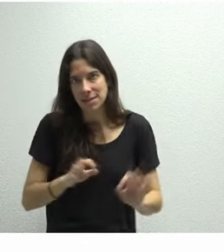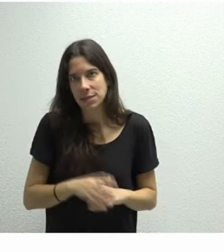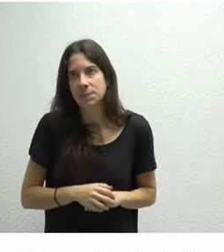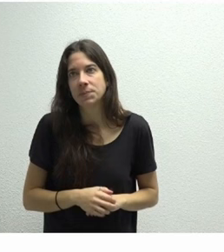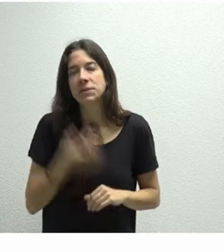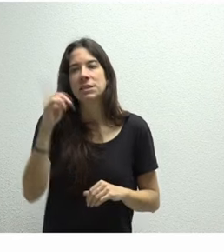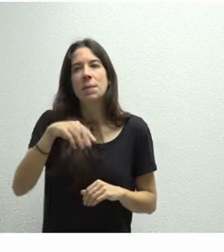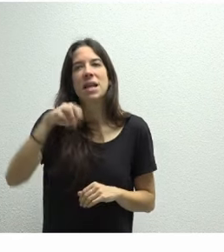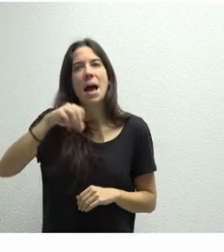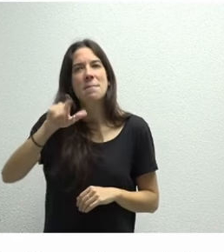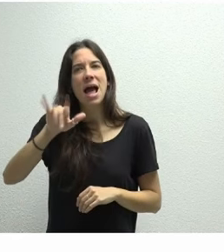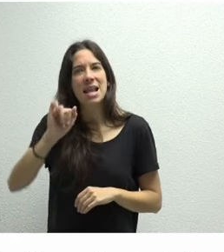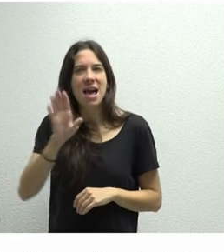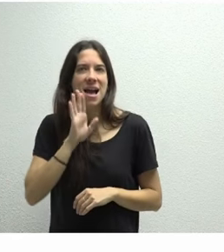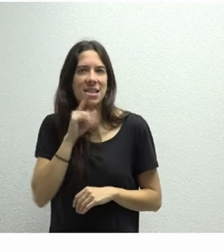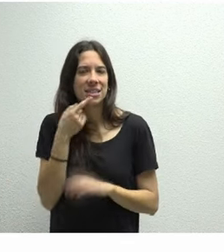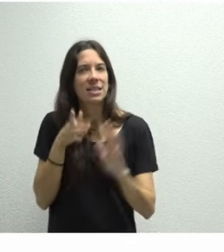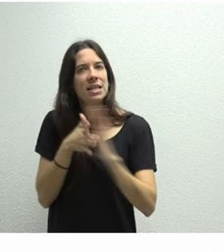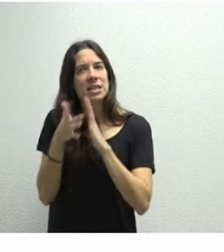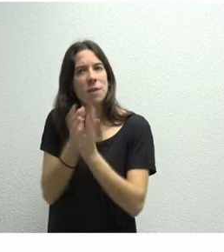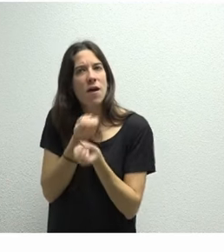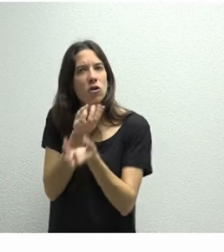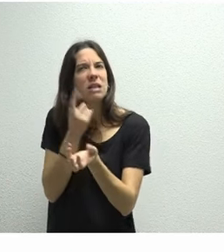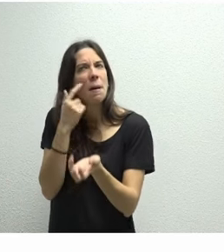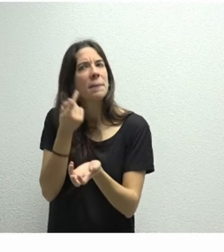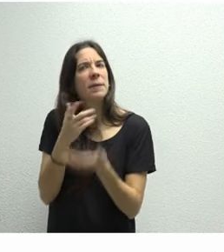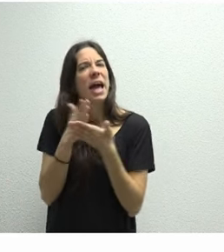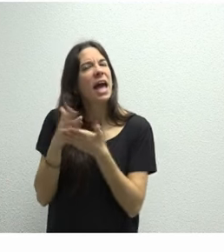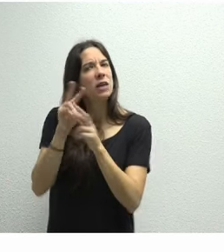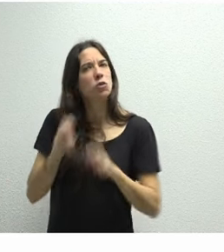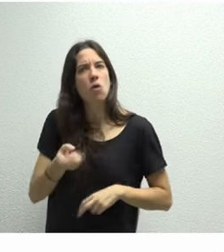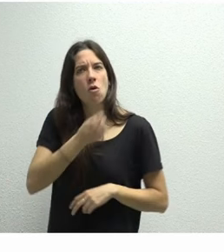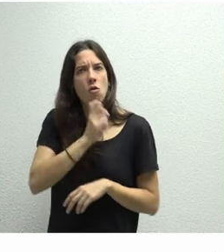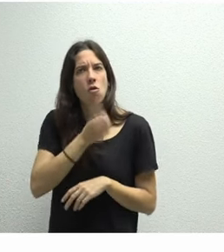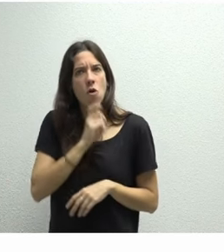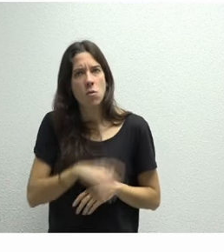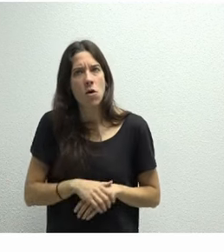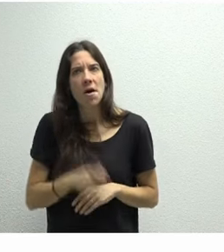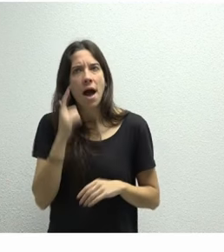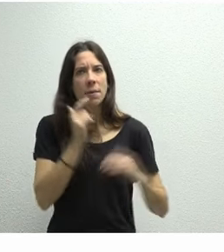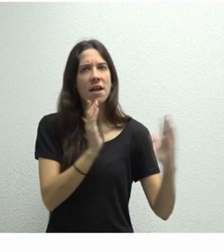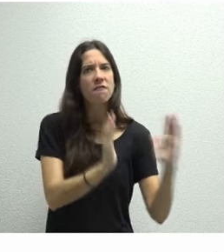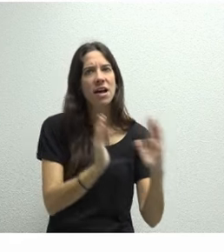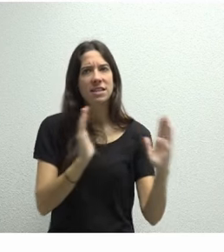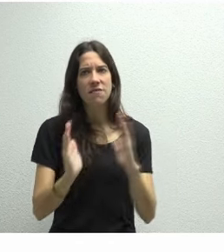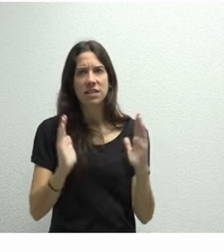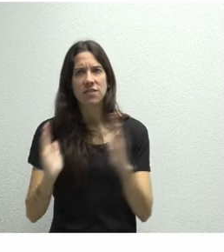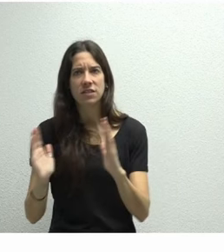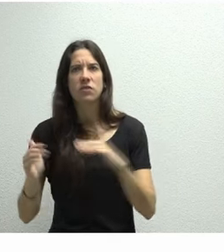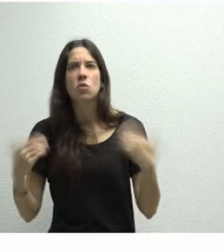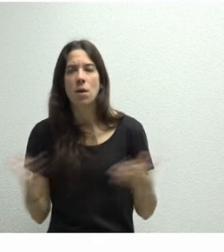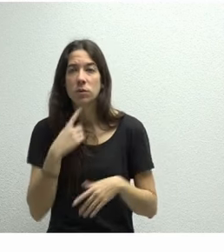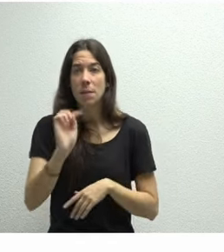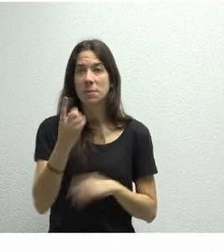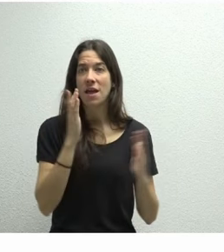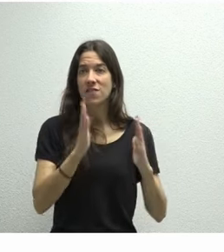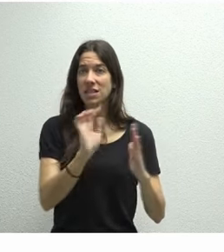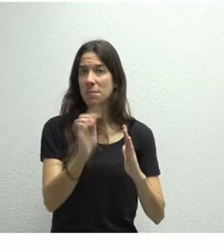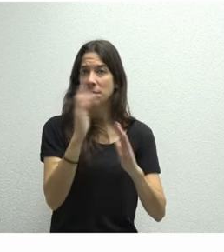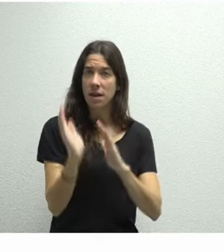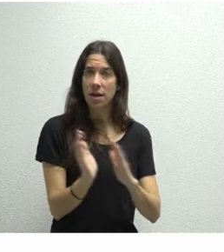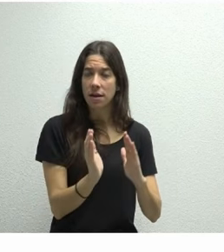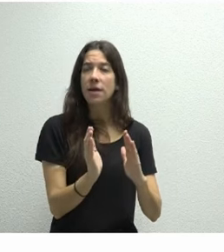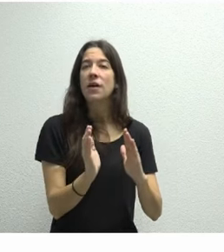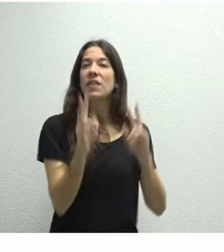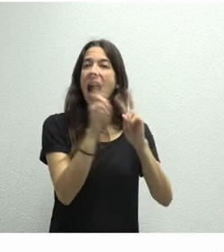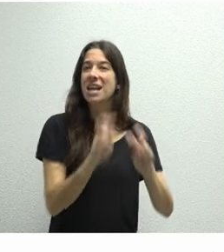contaba no como ha ido más o menos el estudio durante qué fases hemos hecho no pues hay una primera fase de análisis que consistía bueno en